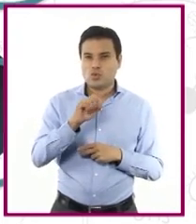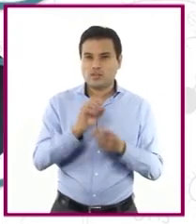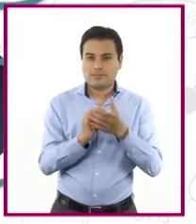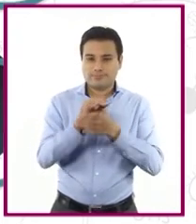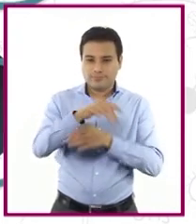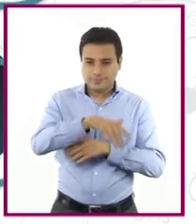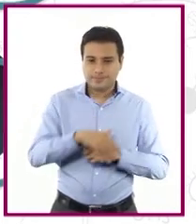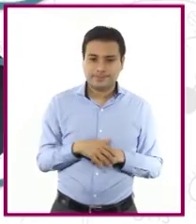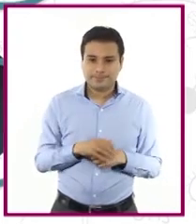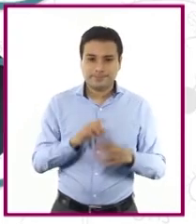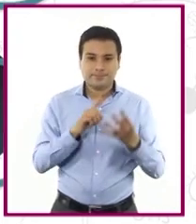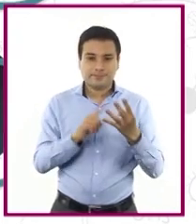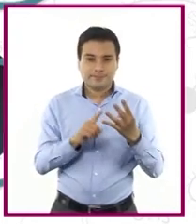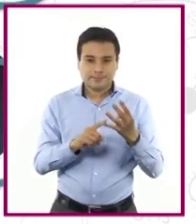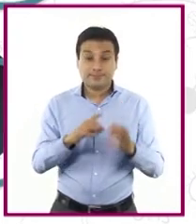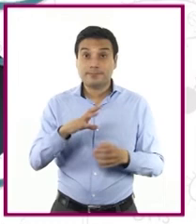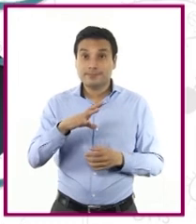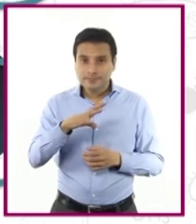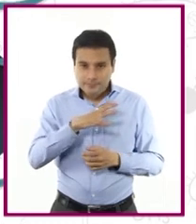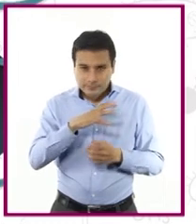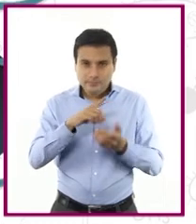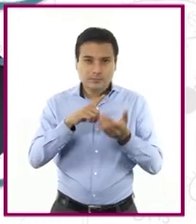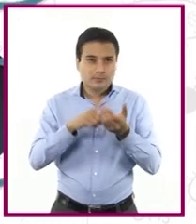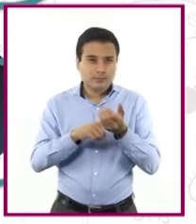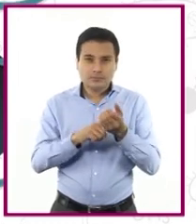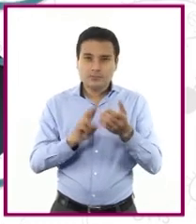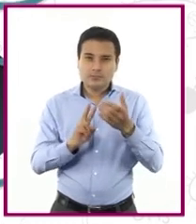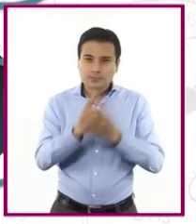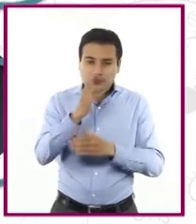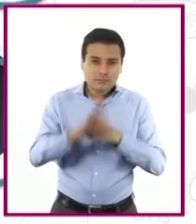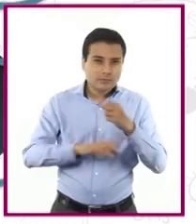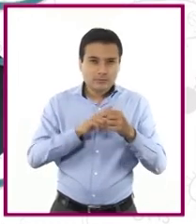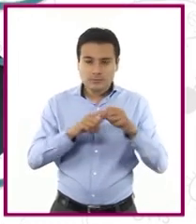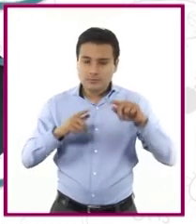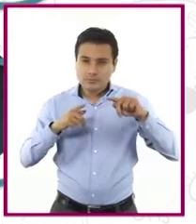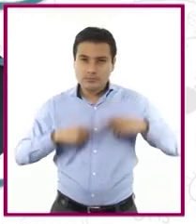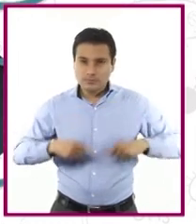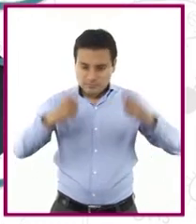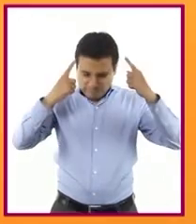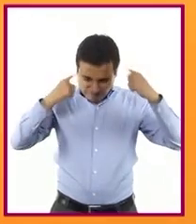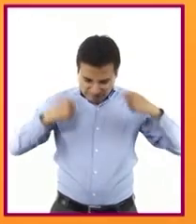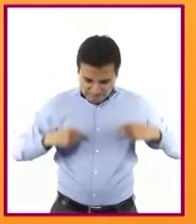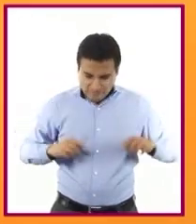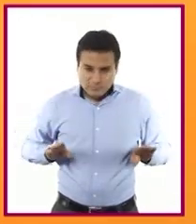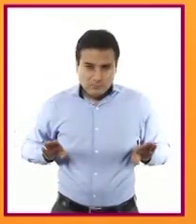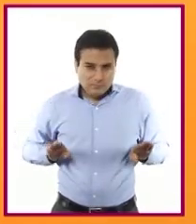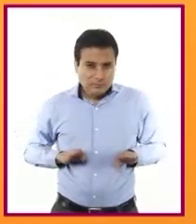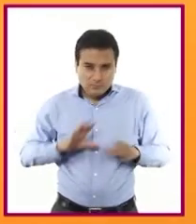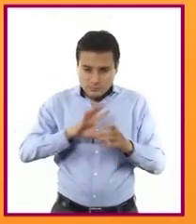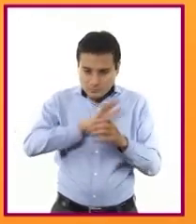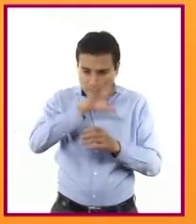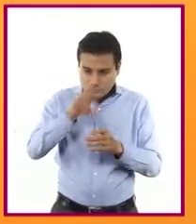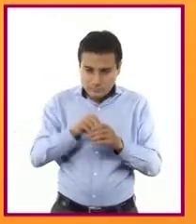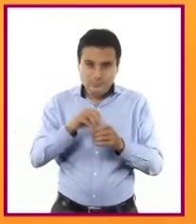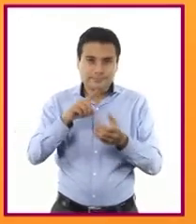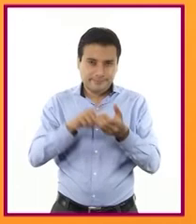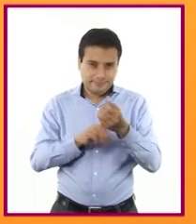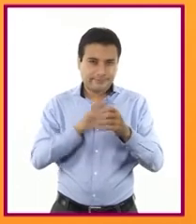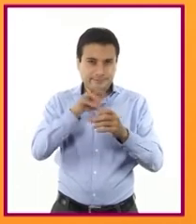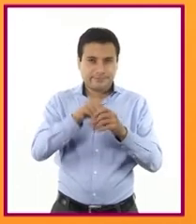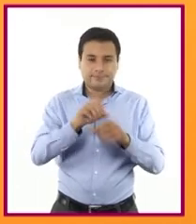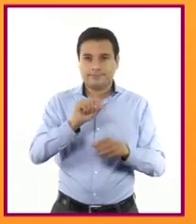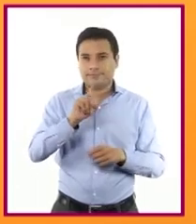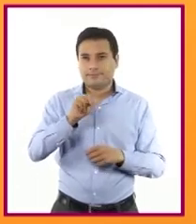la información de todas las características propias de cada ser vivo. Profesor Rodolfo, ¿quién nos